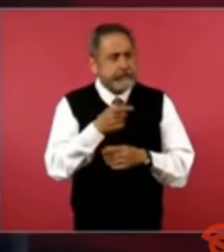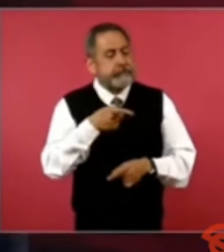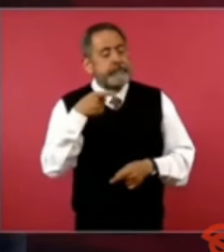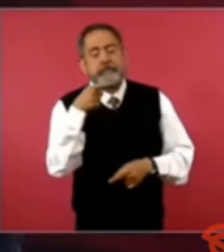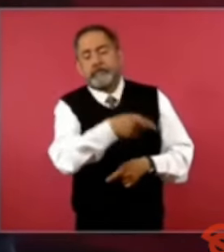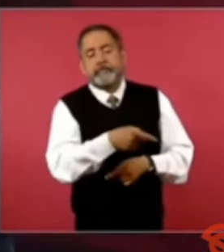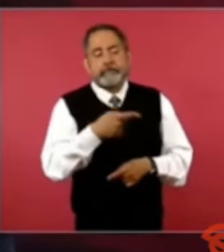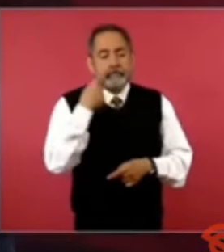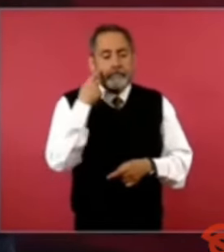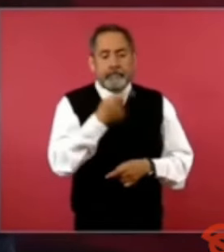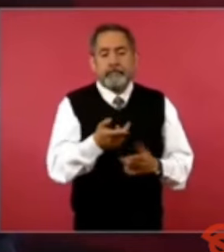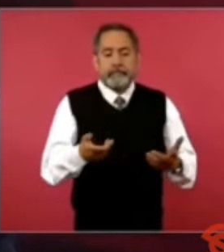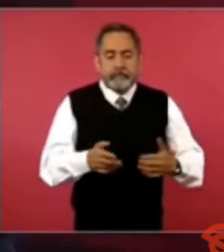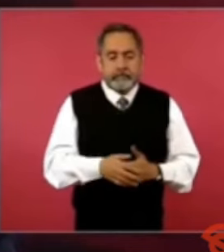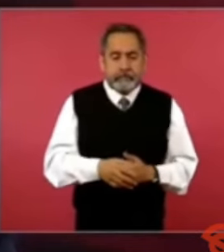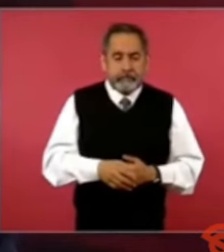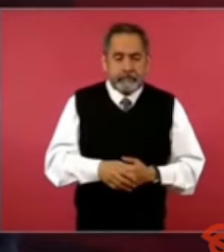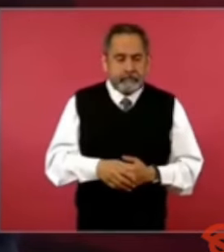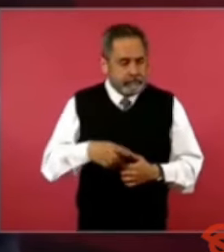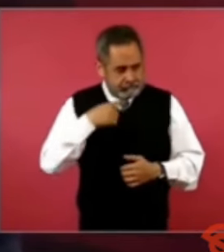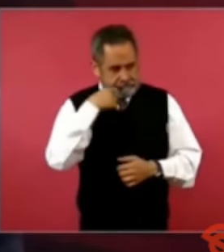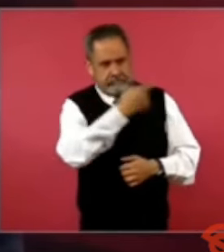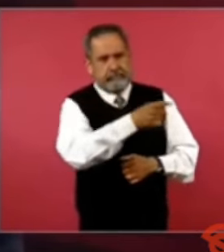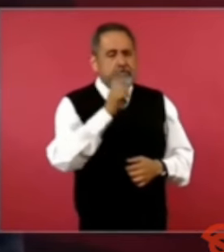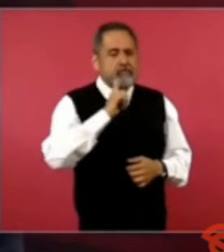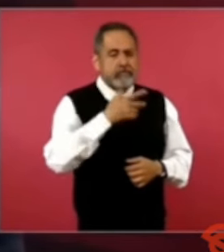le diría a la presidenta